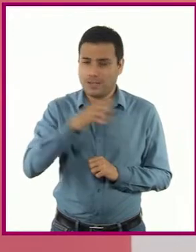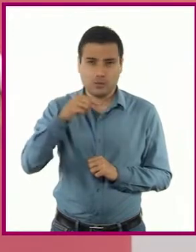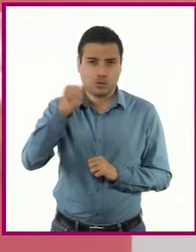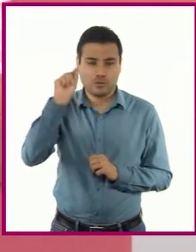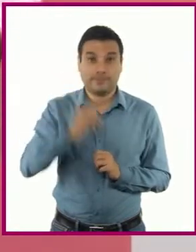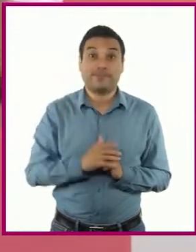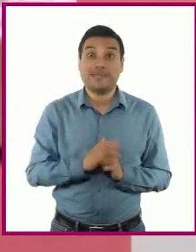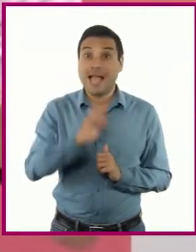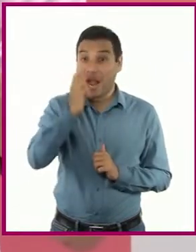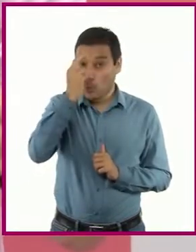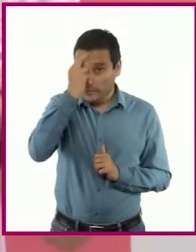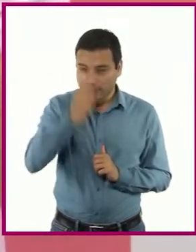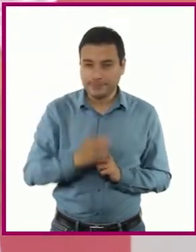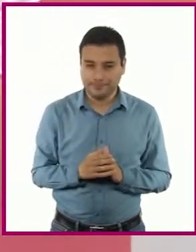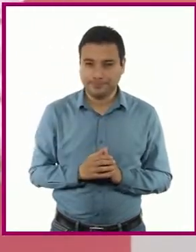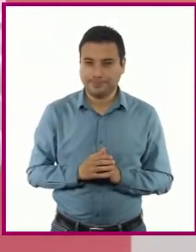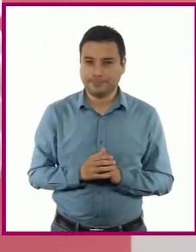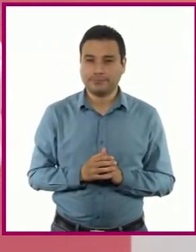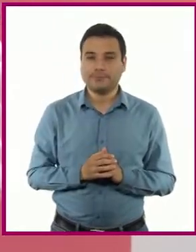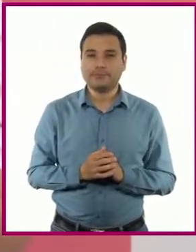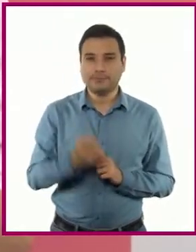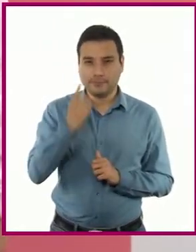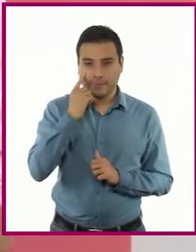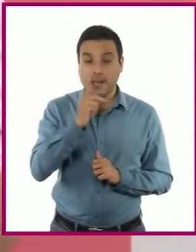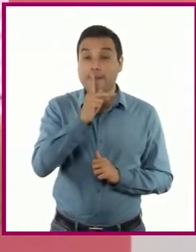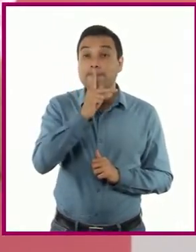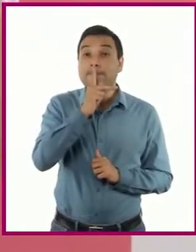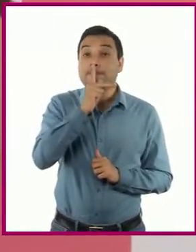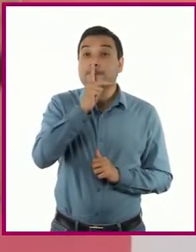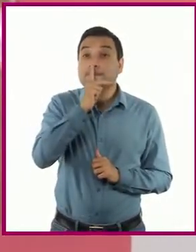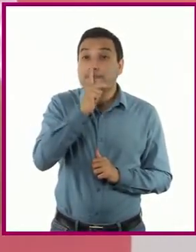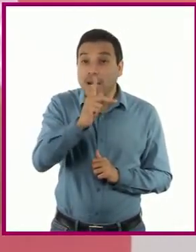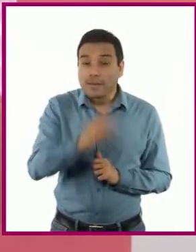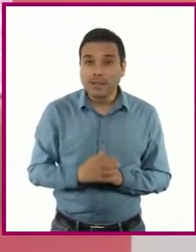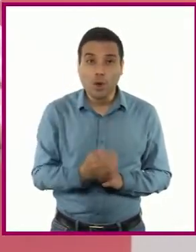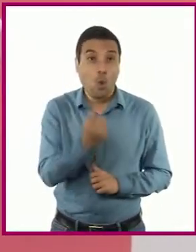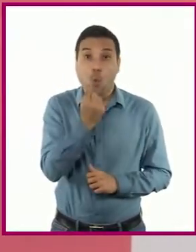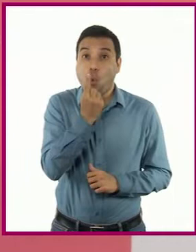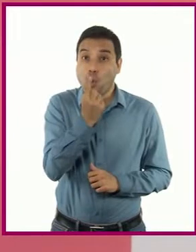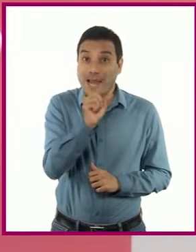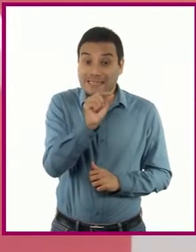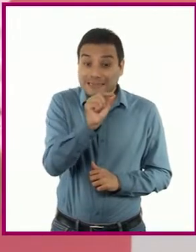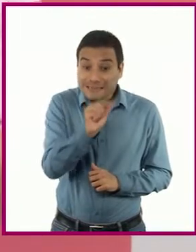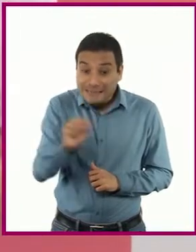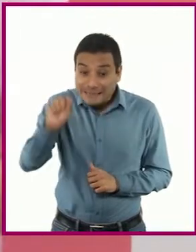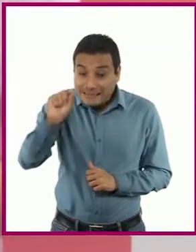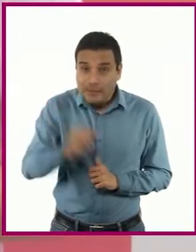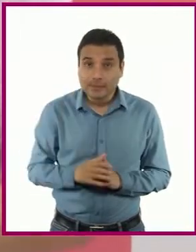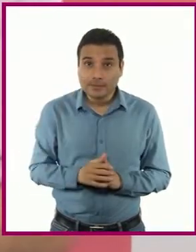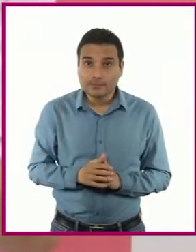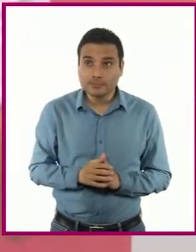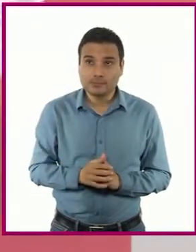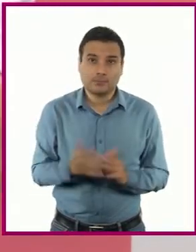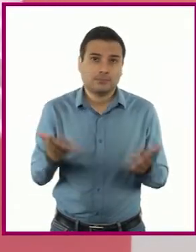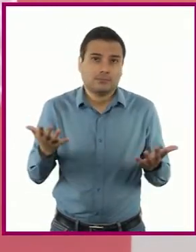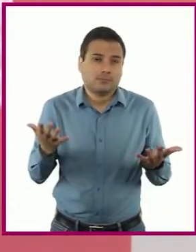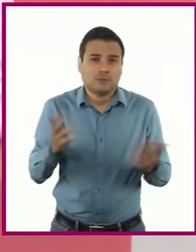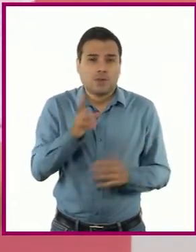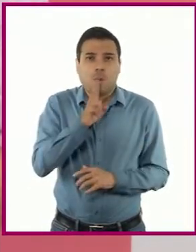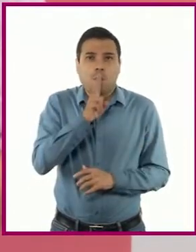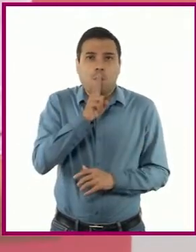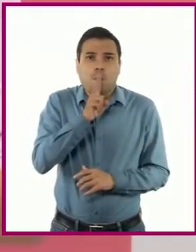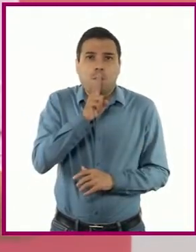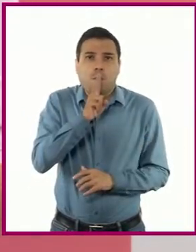Recuerden que un monosílabo es aquella palabra que tiene una sílaba. Por tanto, se pronuncia en una